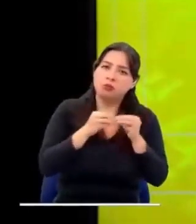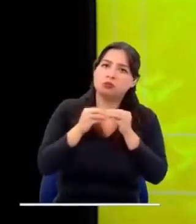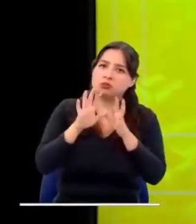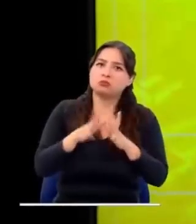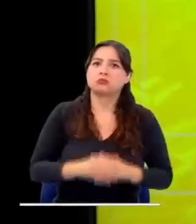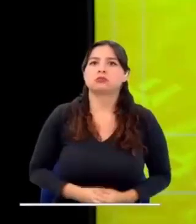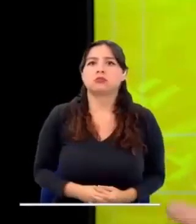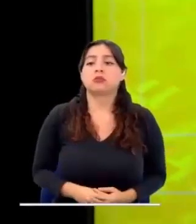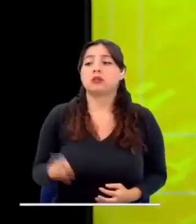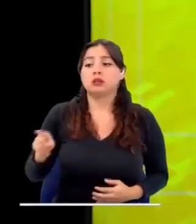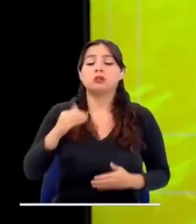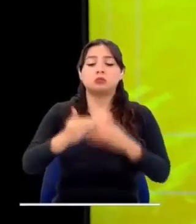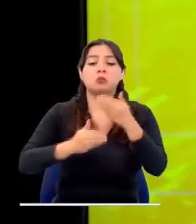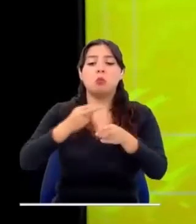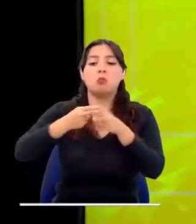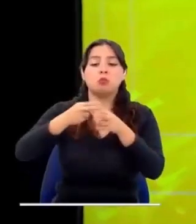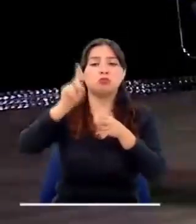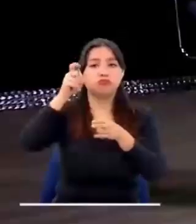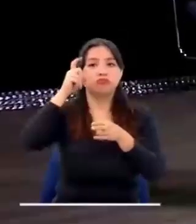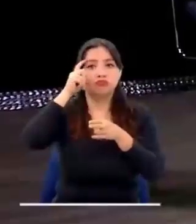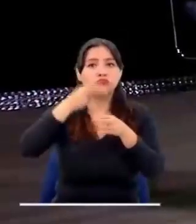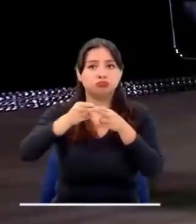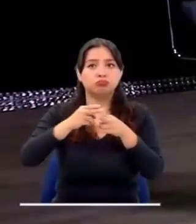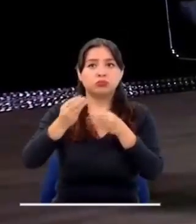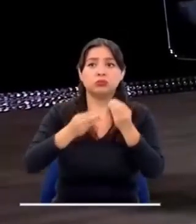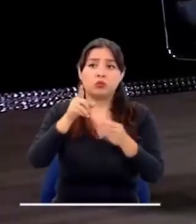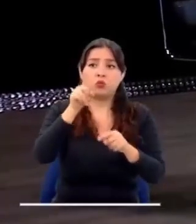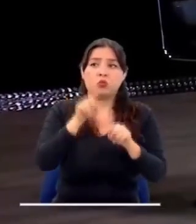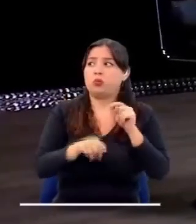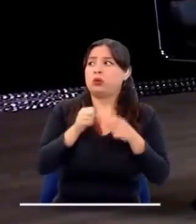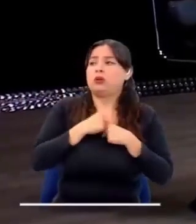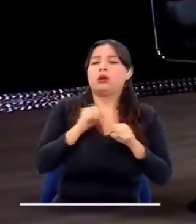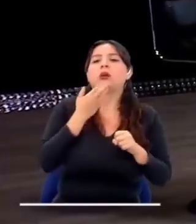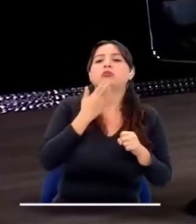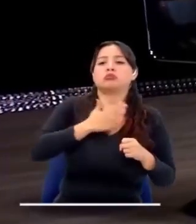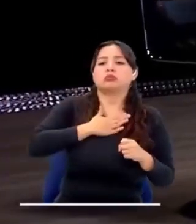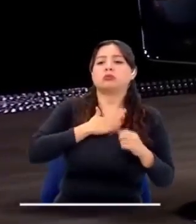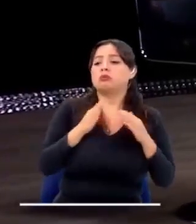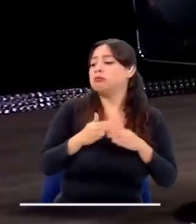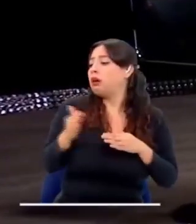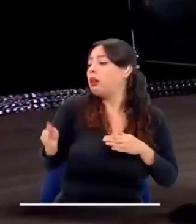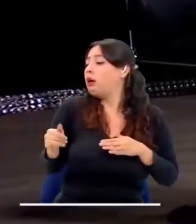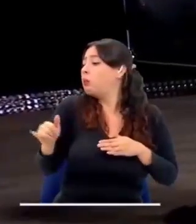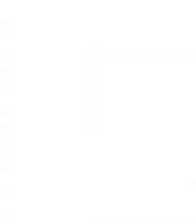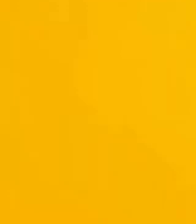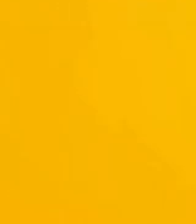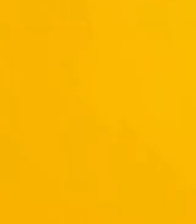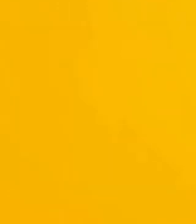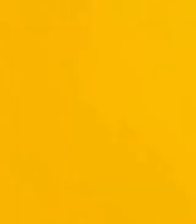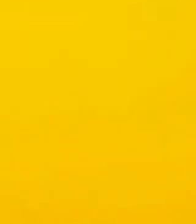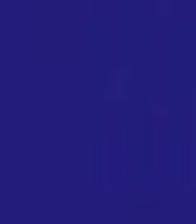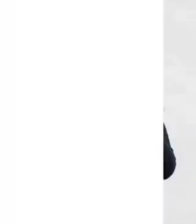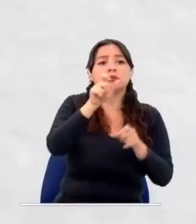que mantenerse en los próximos gobiernos. No podemos tener el agua ahí al lado y la gente de nuestros corregimientos no la tenga.